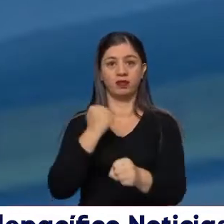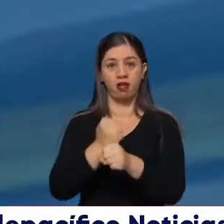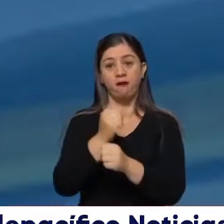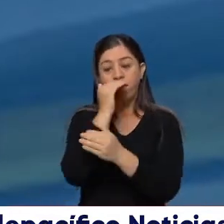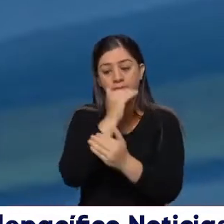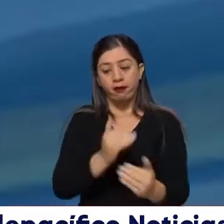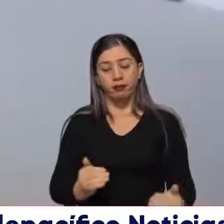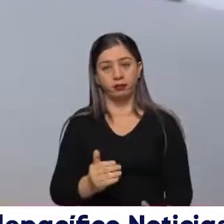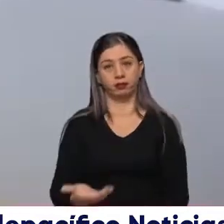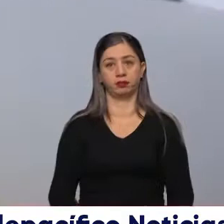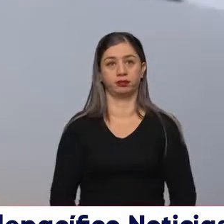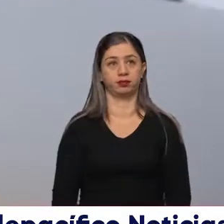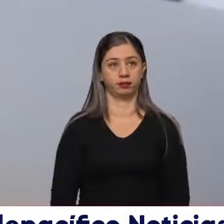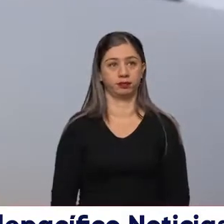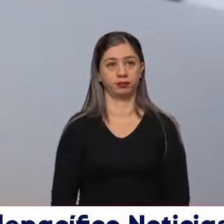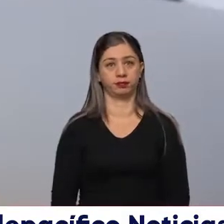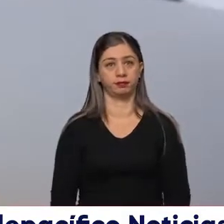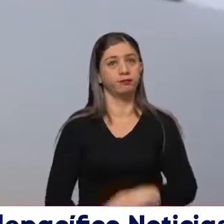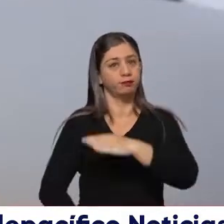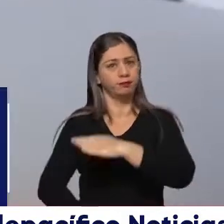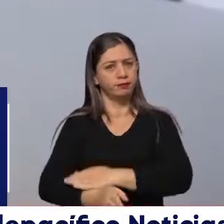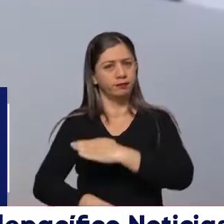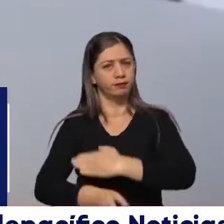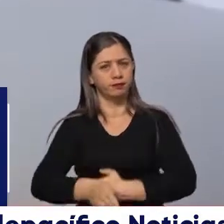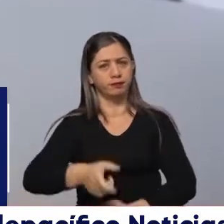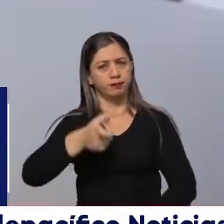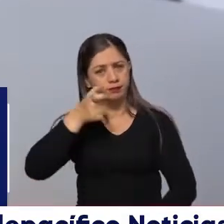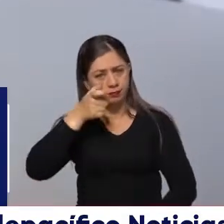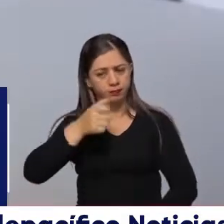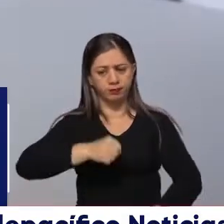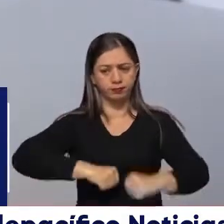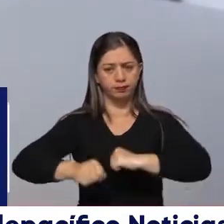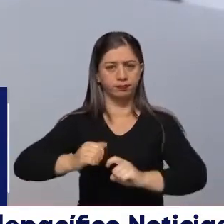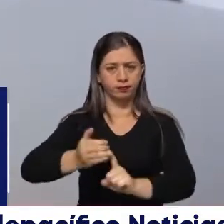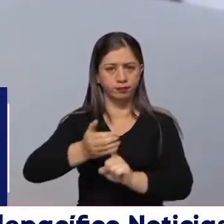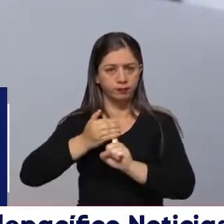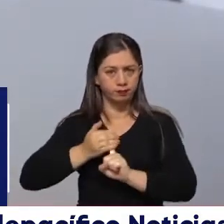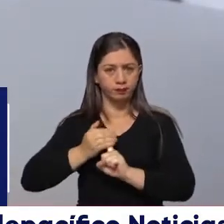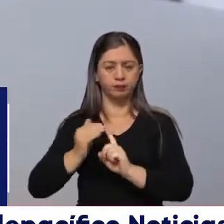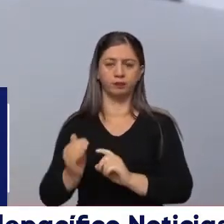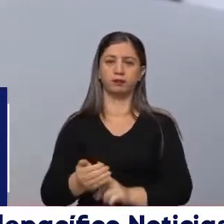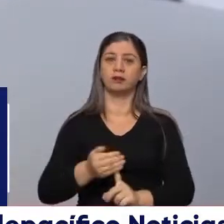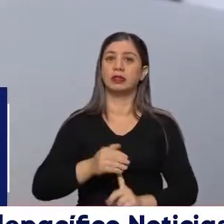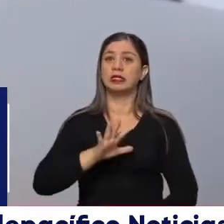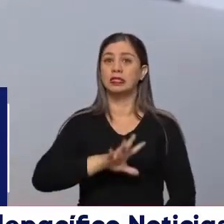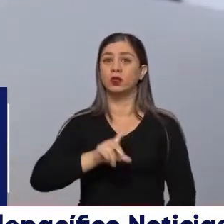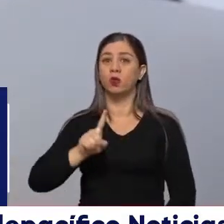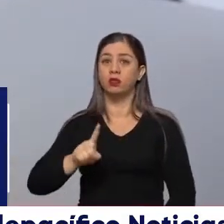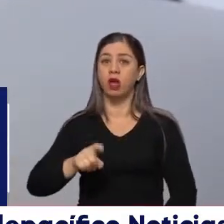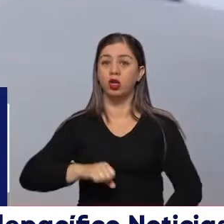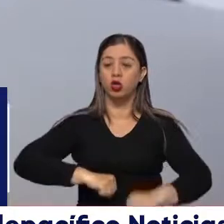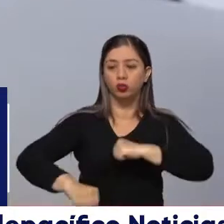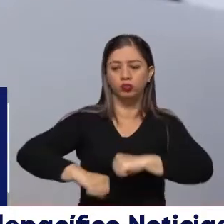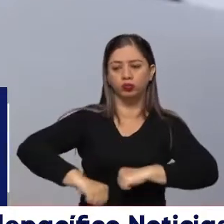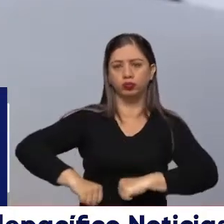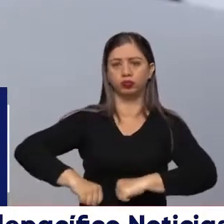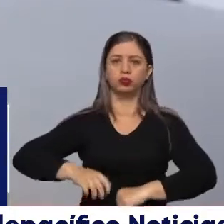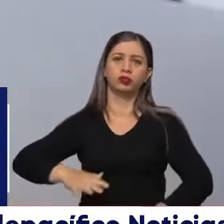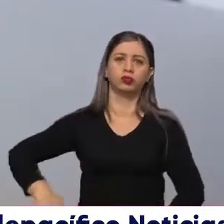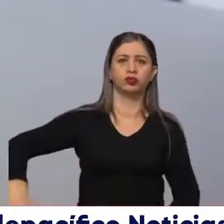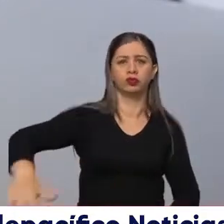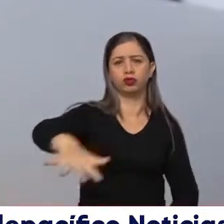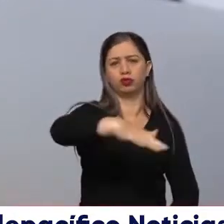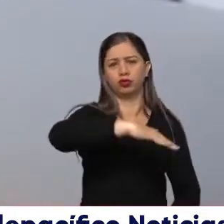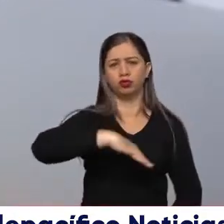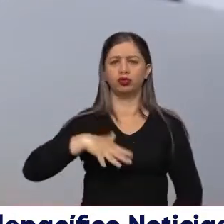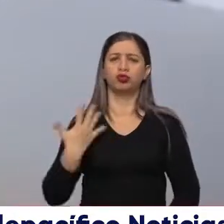en Colombia. Seguimos trabajando con los equipos móviles de protección, más de 51 equipos que están transitando en todo el territorio